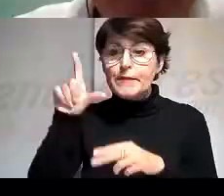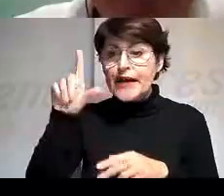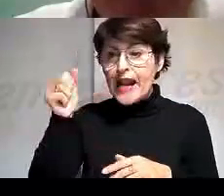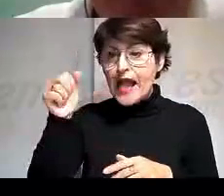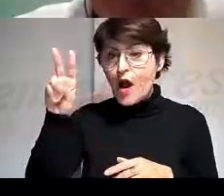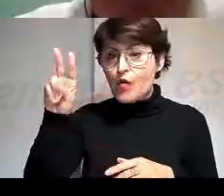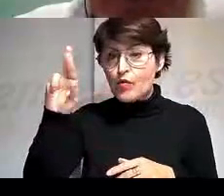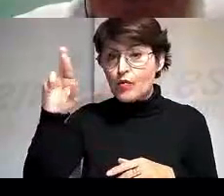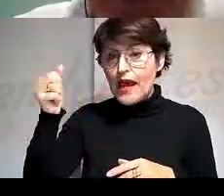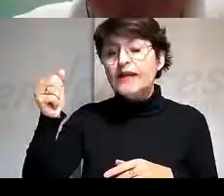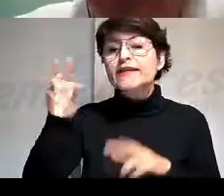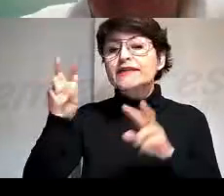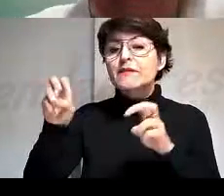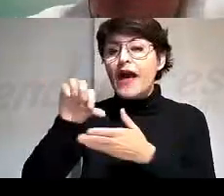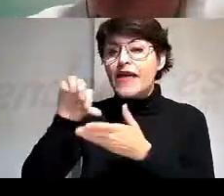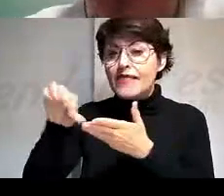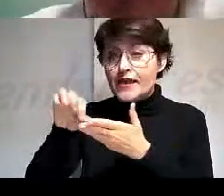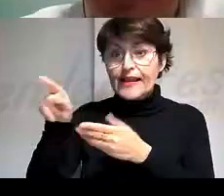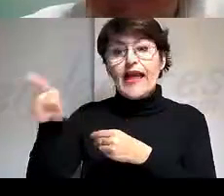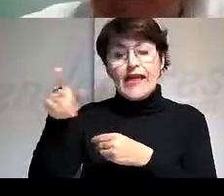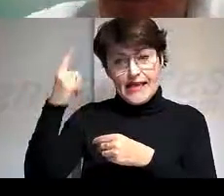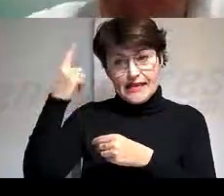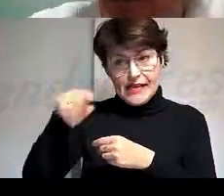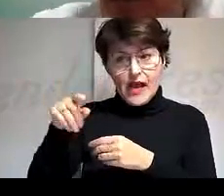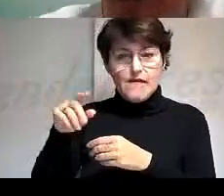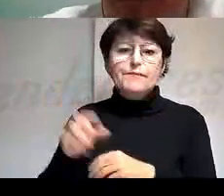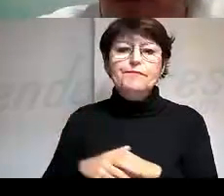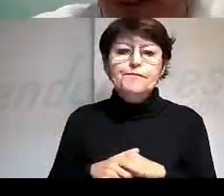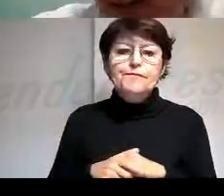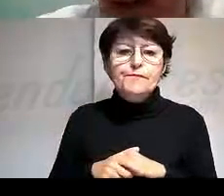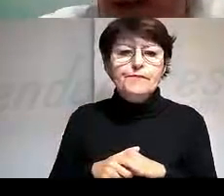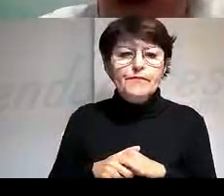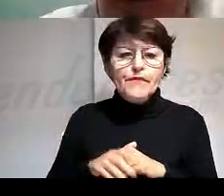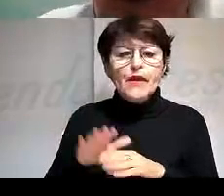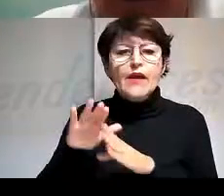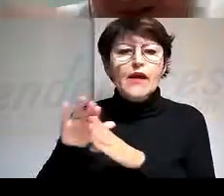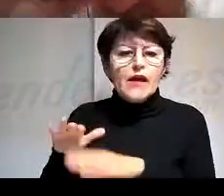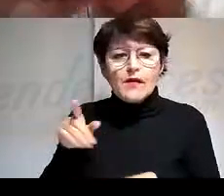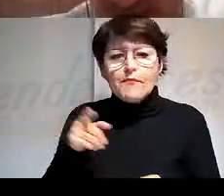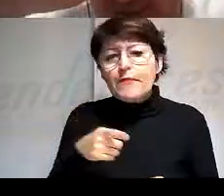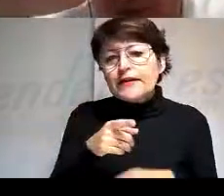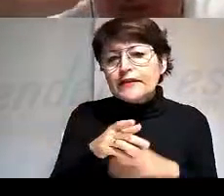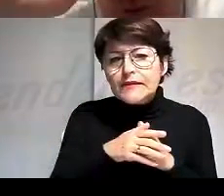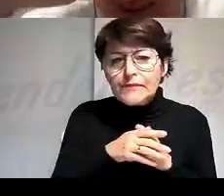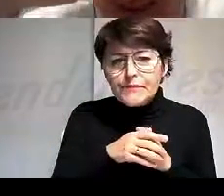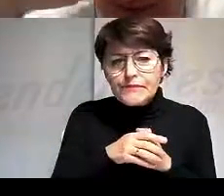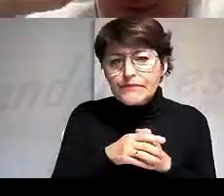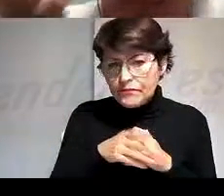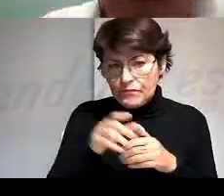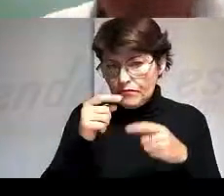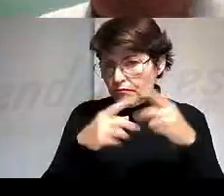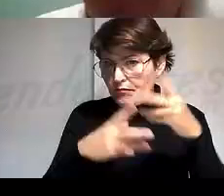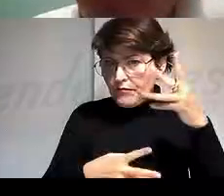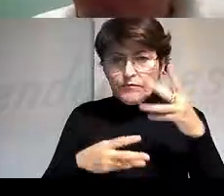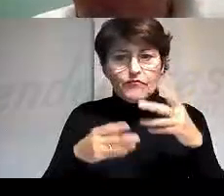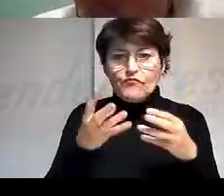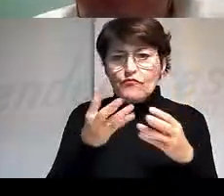esenciales. Y MSM Body Gel, evidentemente, podría estar indicado para cualquiera de estas patologías por lo que hemos comentado,